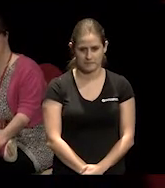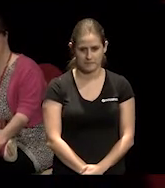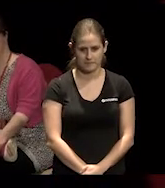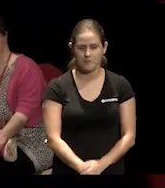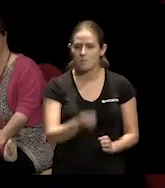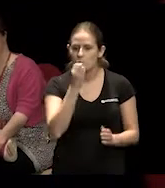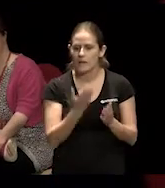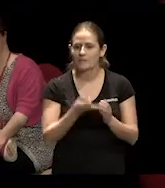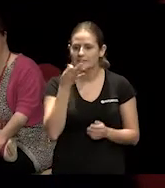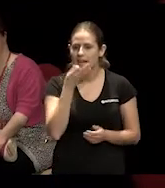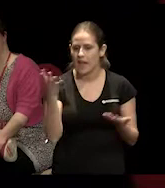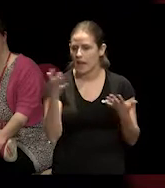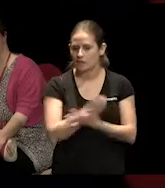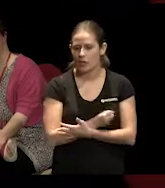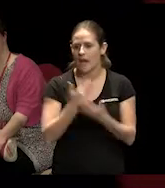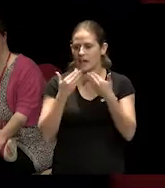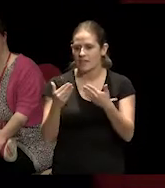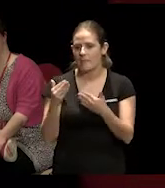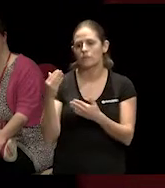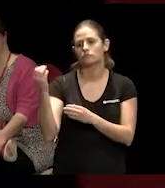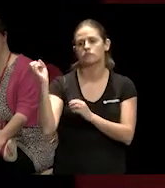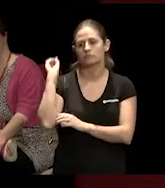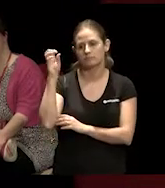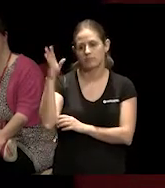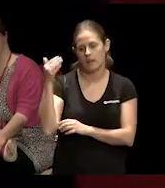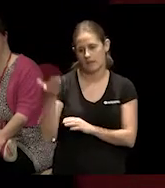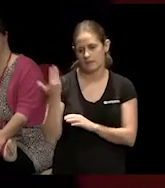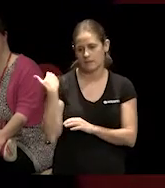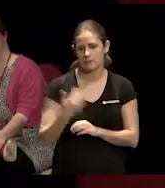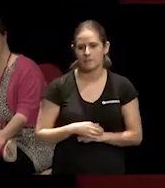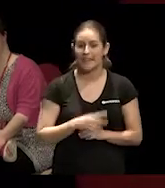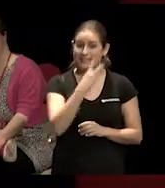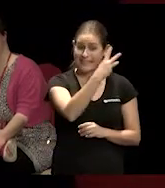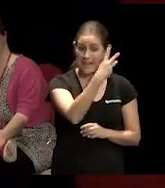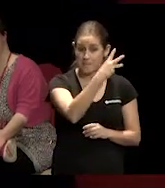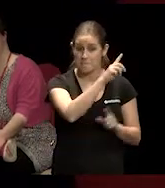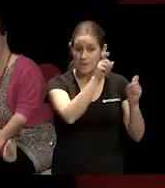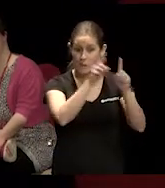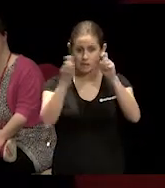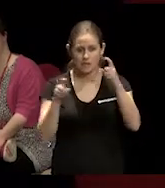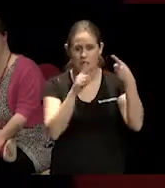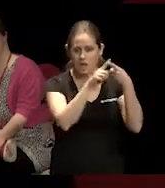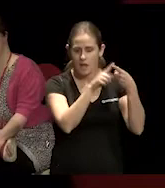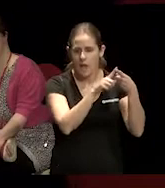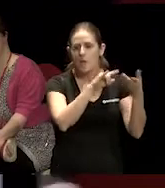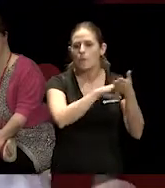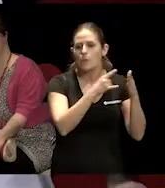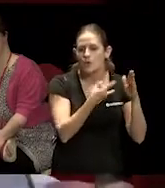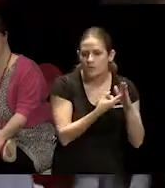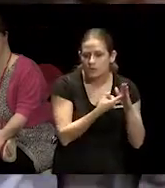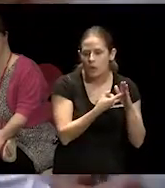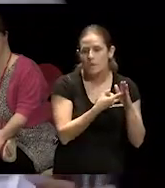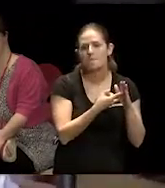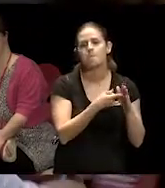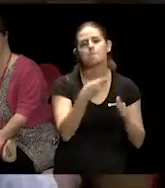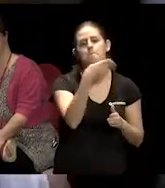Hola, buenas tardes a todos y gracias por todo lo expuesto. Tengo tres preguntas para tres proyectos diferentes. Para el proyecto trilateral, preguntar cómo